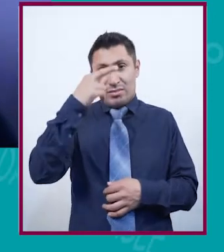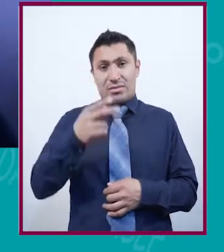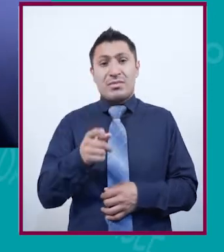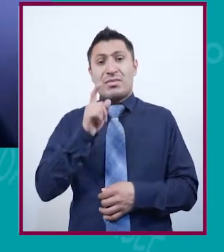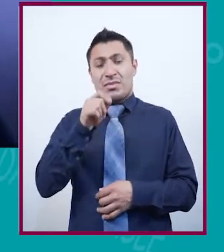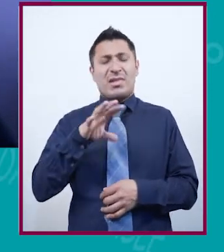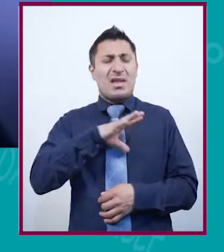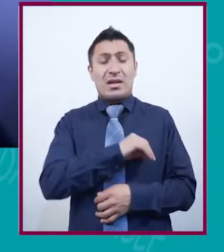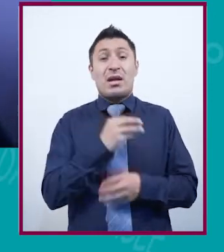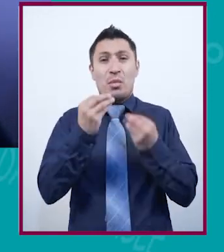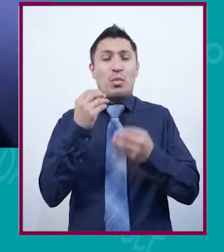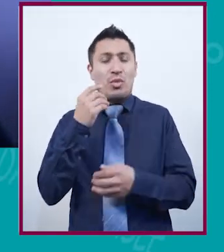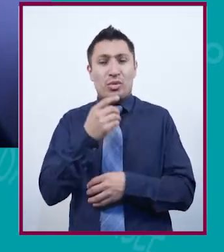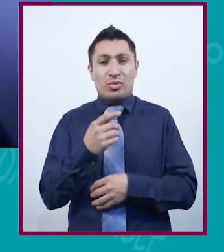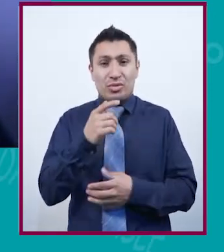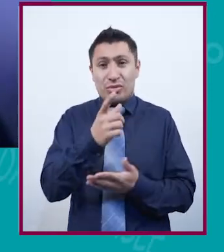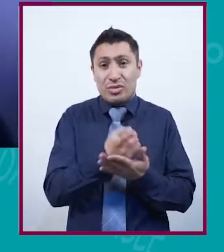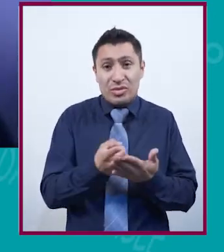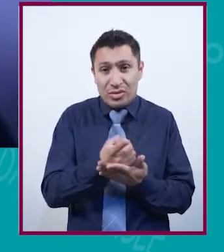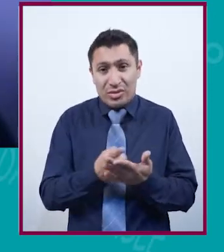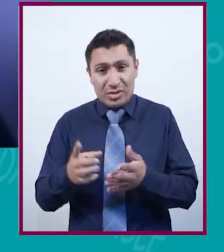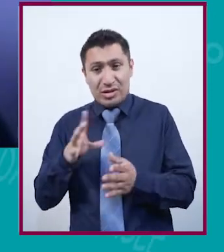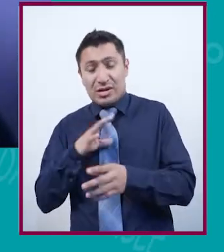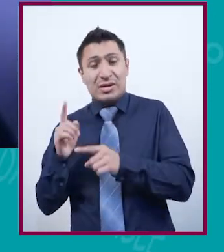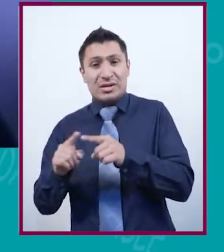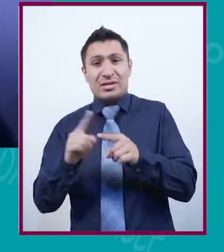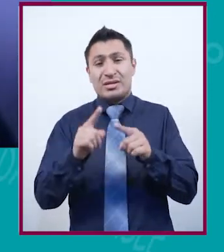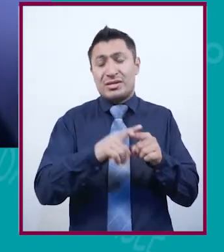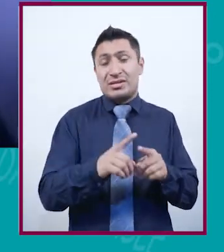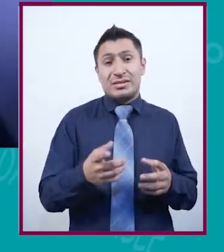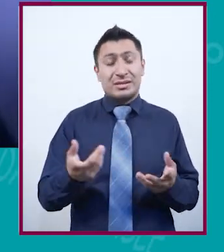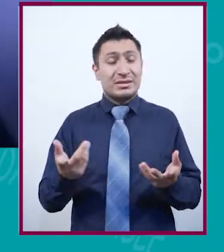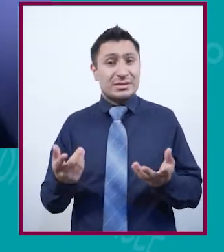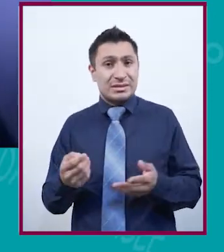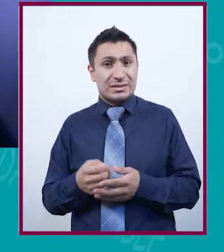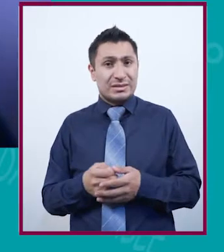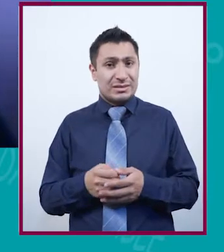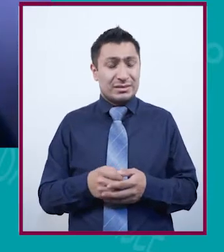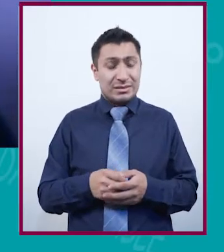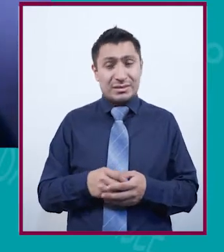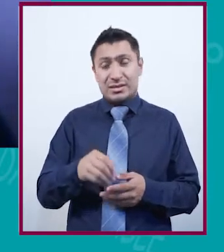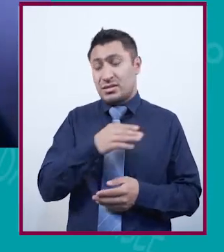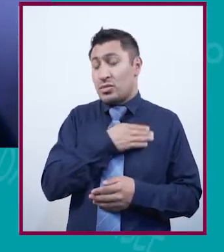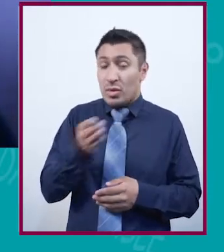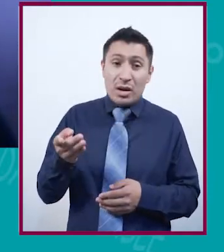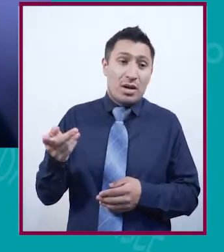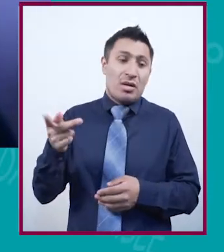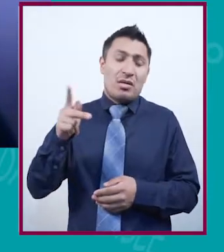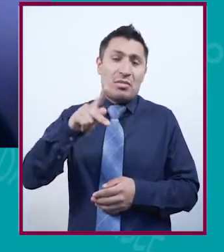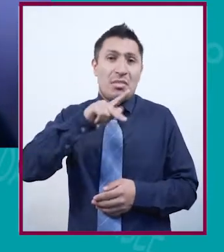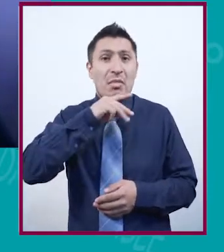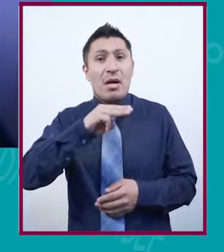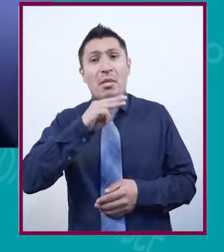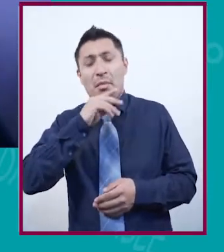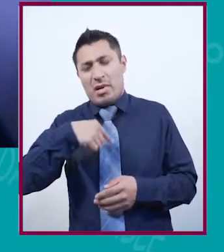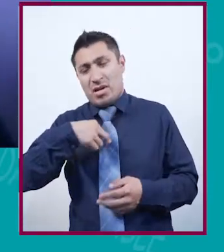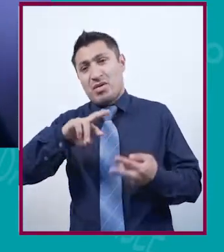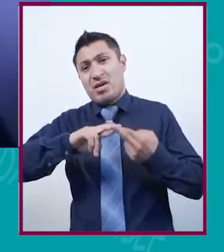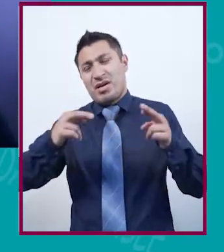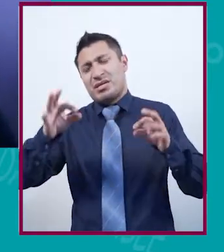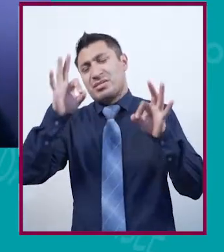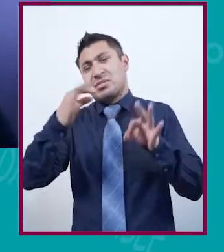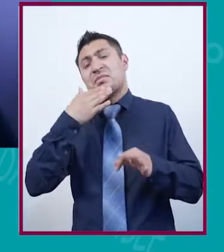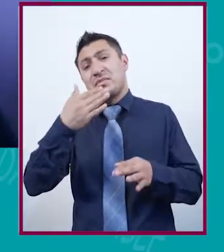recuerdo que me gustaba muchísimo dibujar. A día de hoy me sigue gustando. De hecho, con mis papás tengo